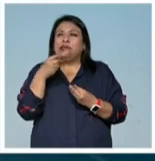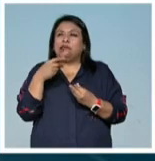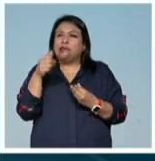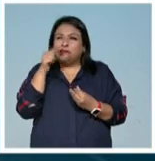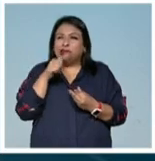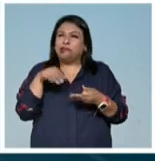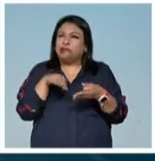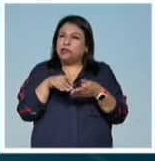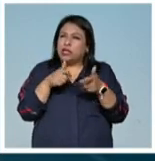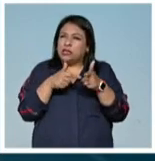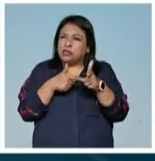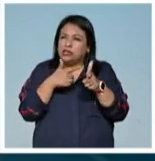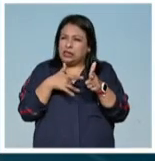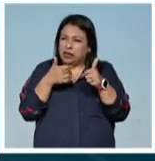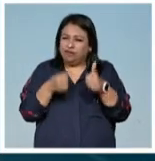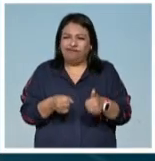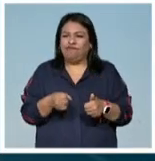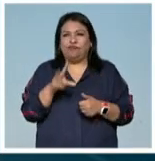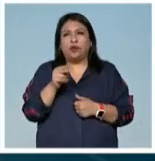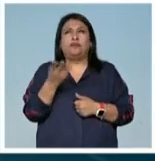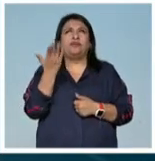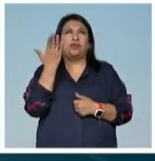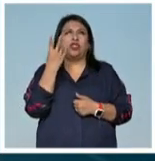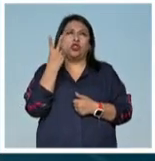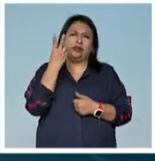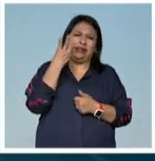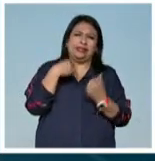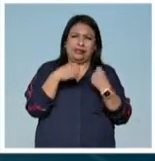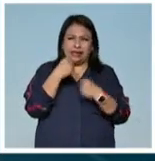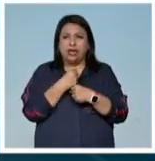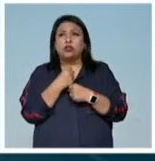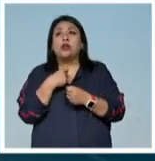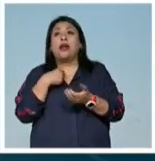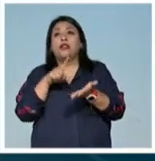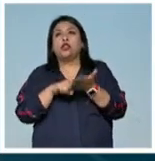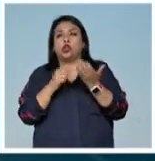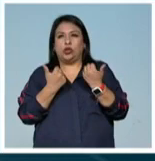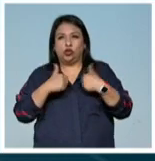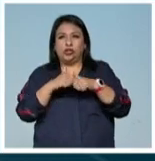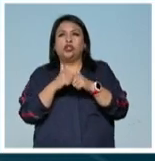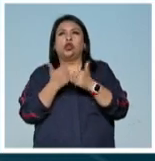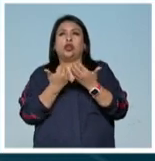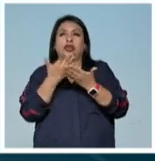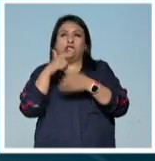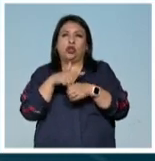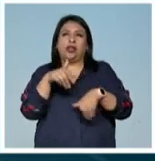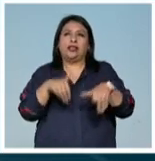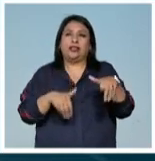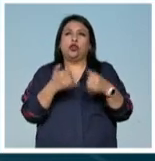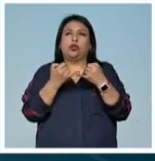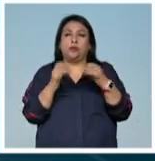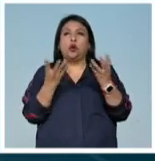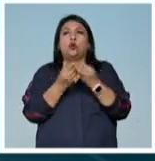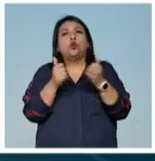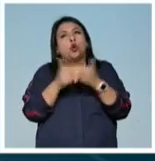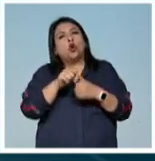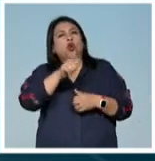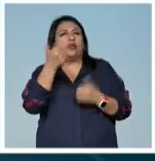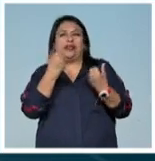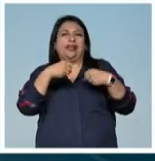constante. Y desde hace ya 2-3 años, dentro de la Asociación Nacional de Teatros Independientes, junto con